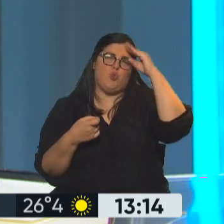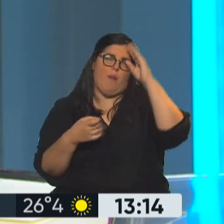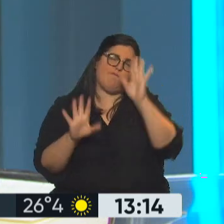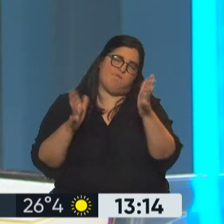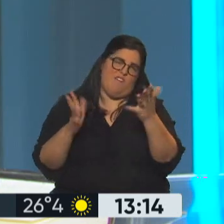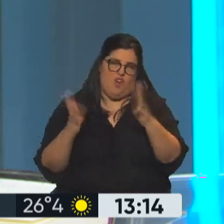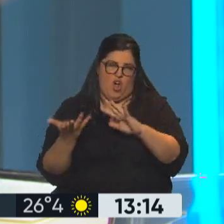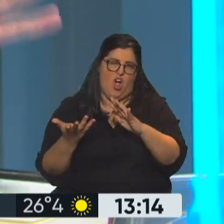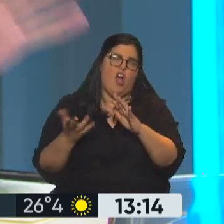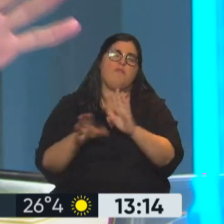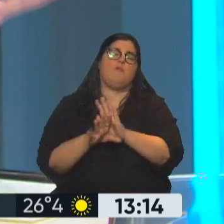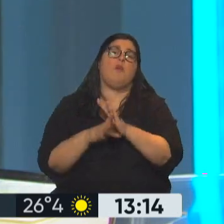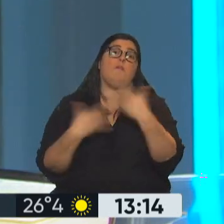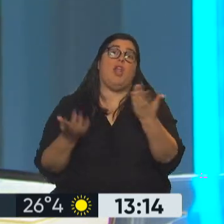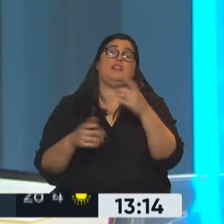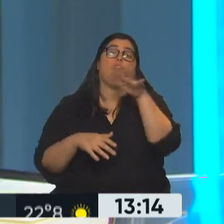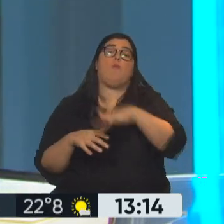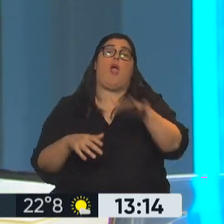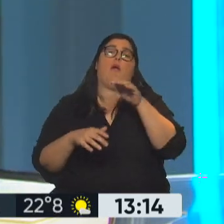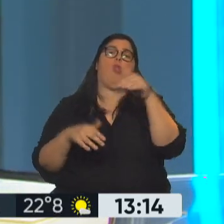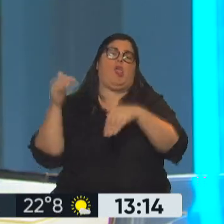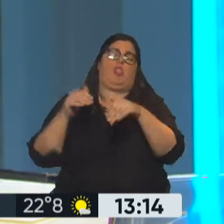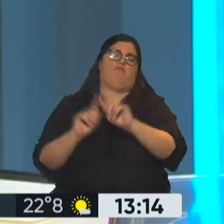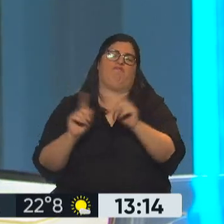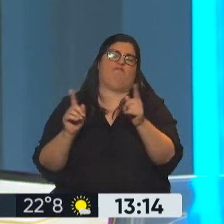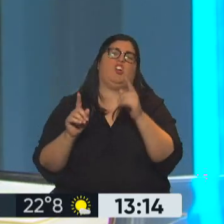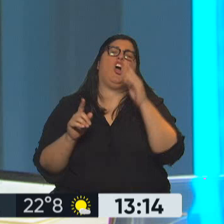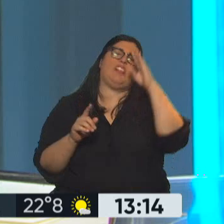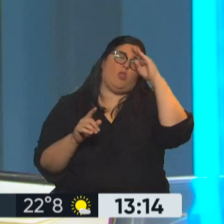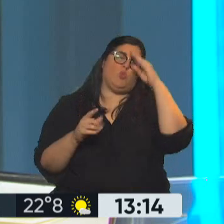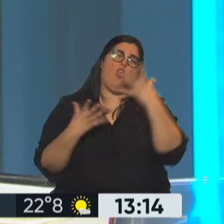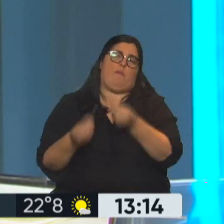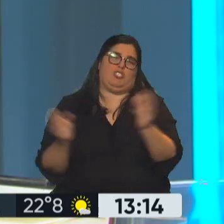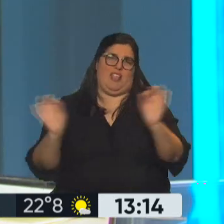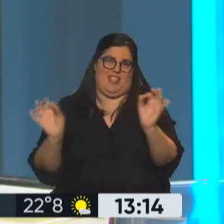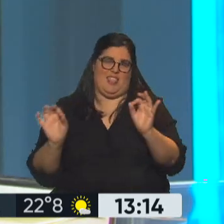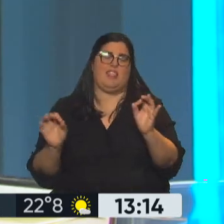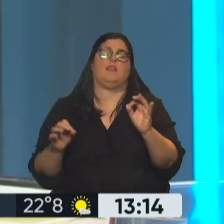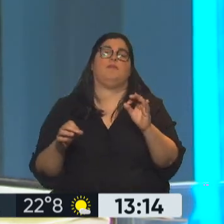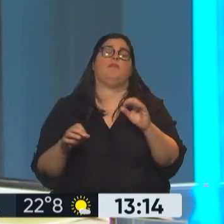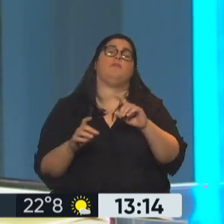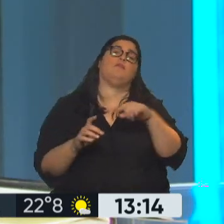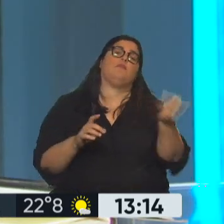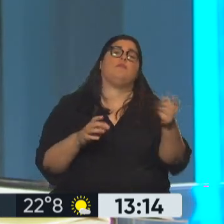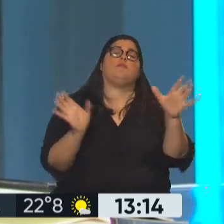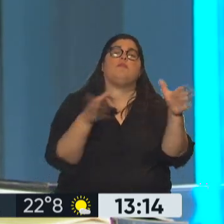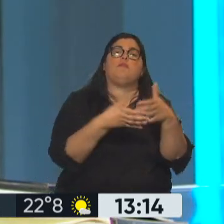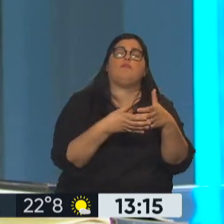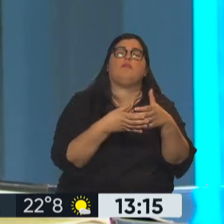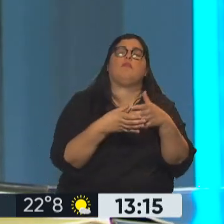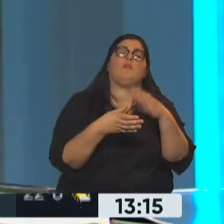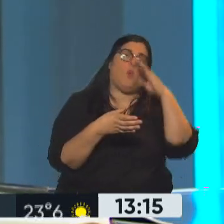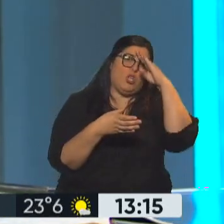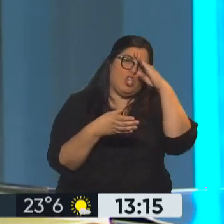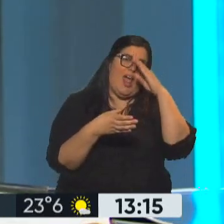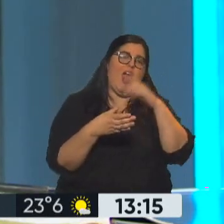que por lo tanto eso le ha hecho perder el apoyo actual del gobierno de Estados Unidos. Y por otro lado, el bolsonarismo señalando a